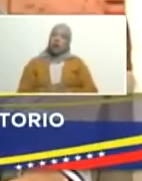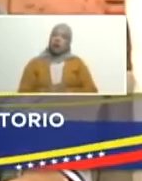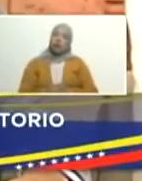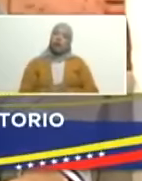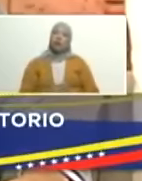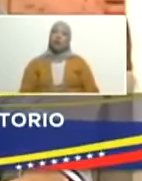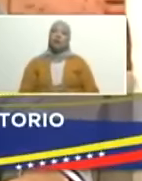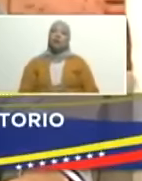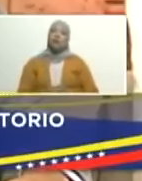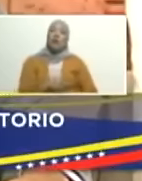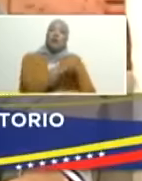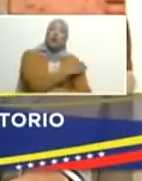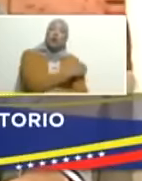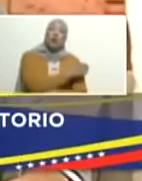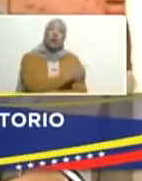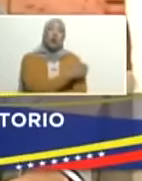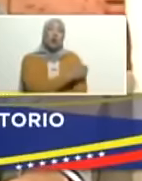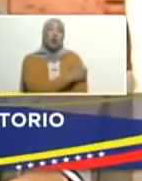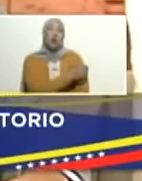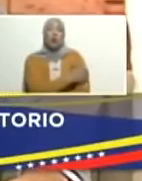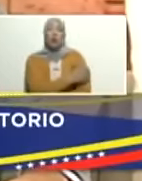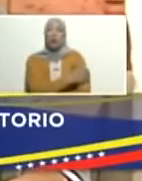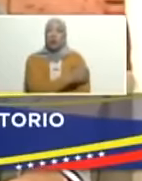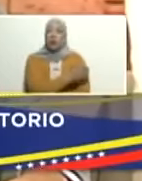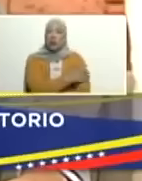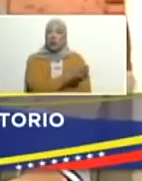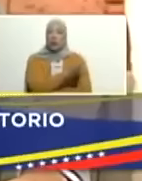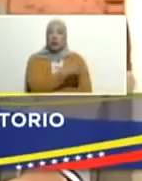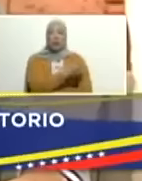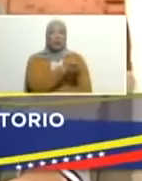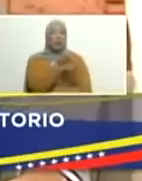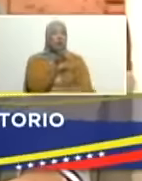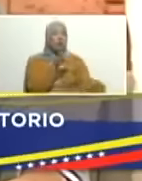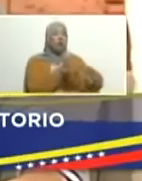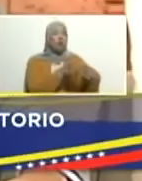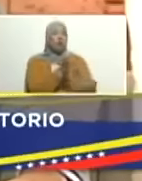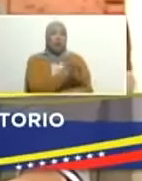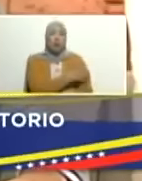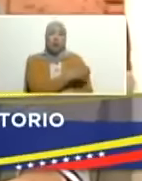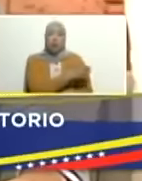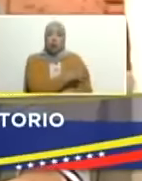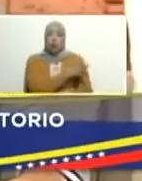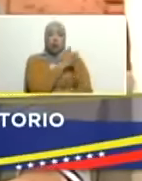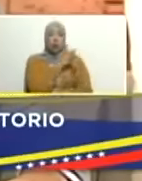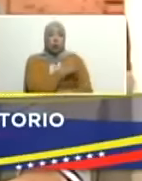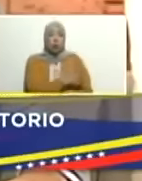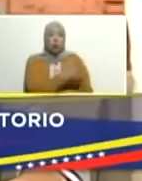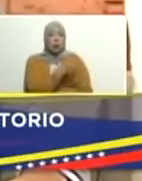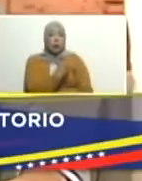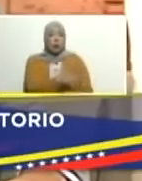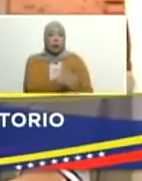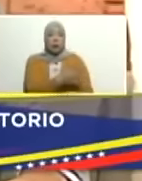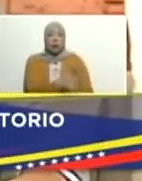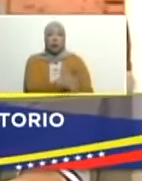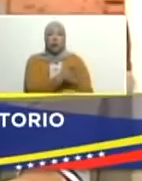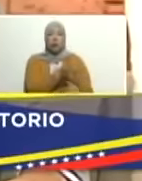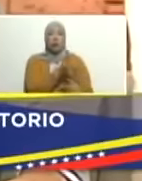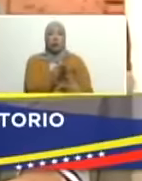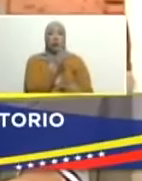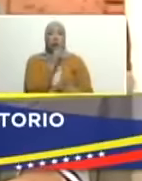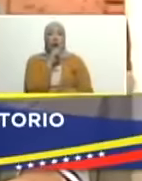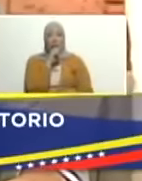a los extremistas, a la extrema derecha que pretende envalentonarse por aquí,